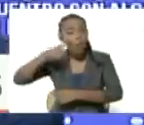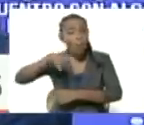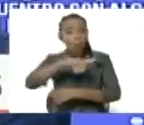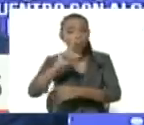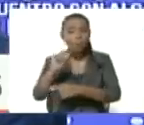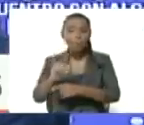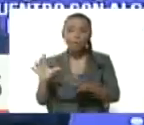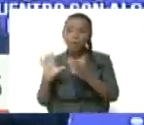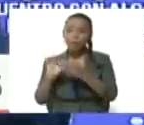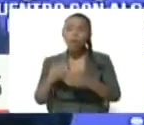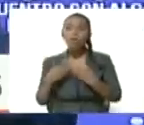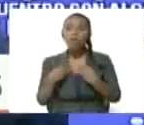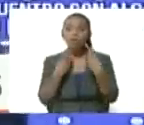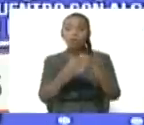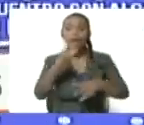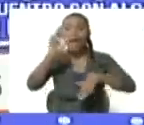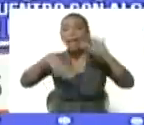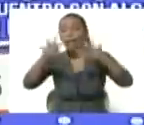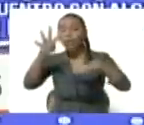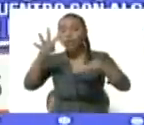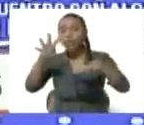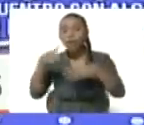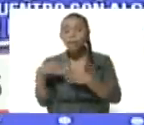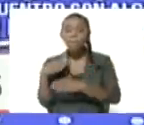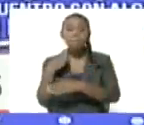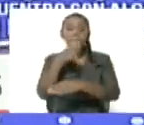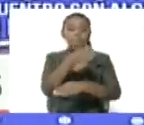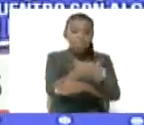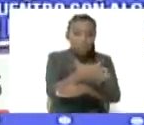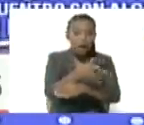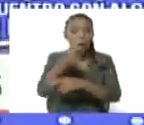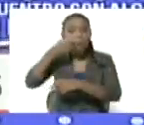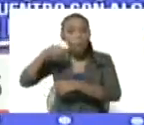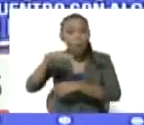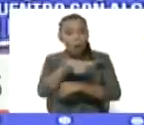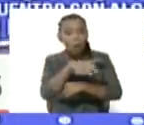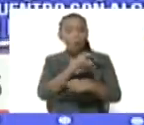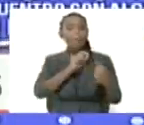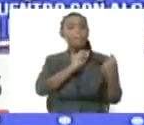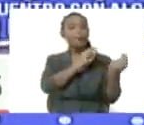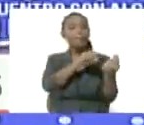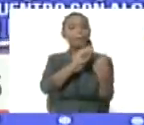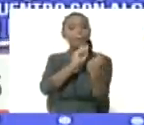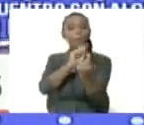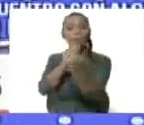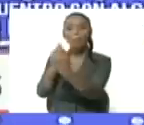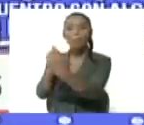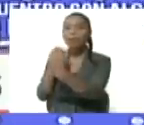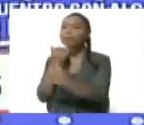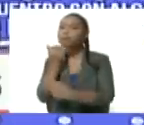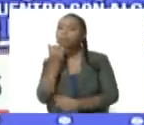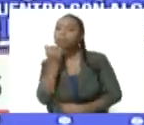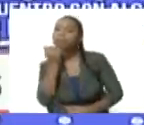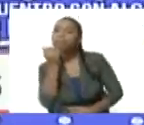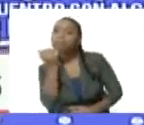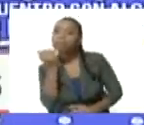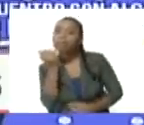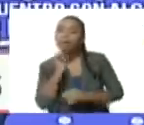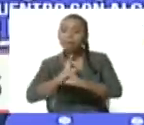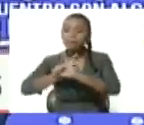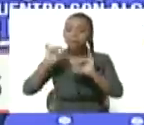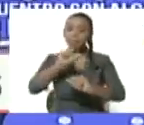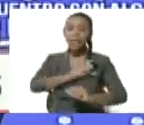yo las lancé el 14 para que vayan al pueblo, al debate. Y muy pronto, terminando